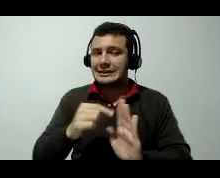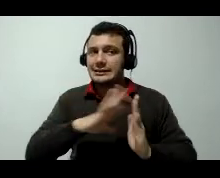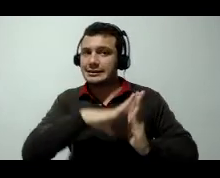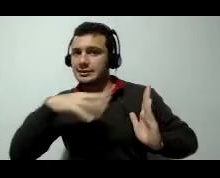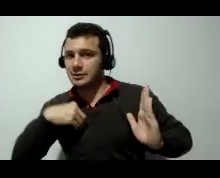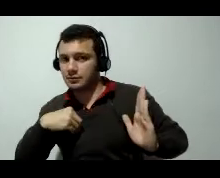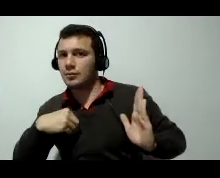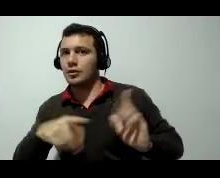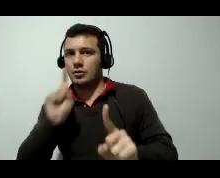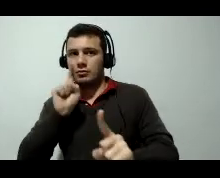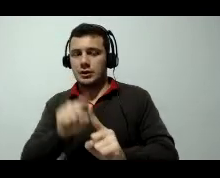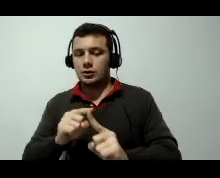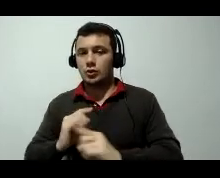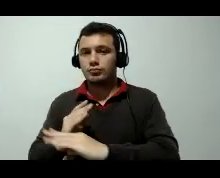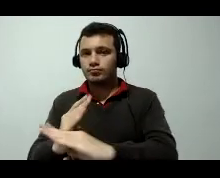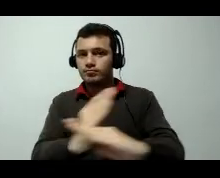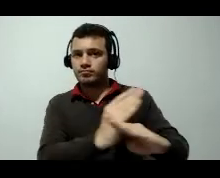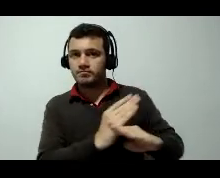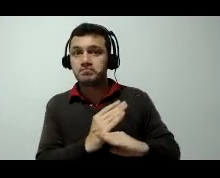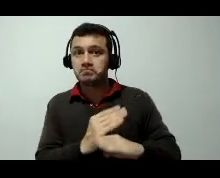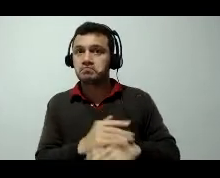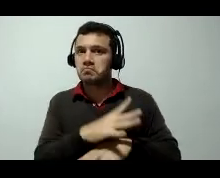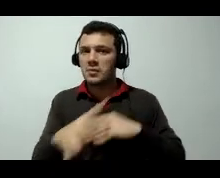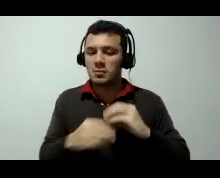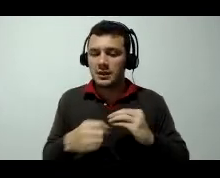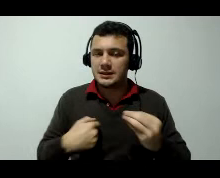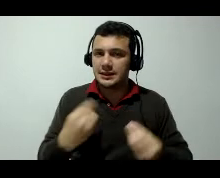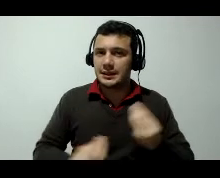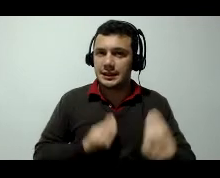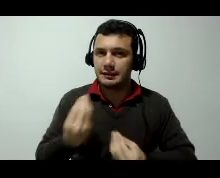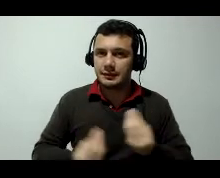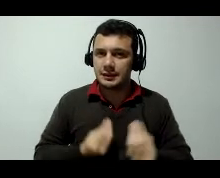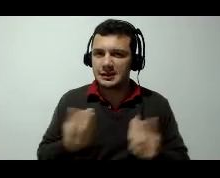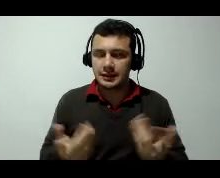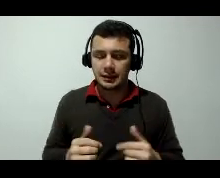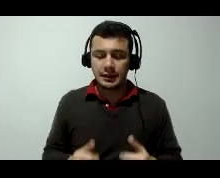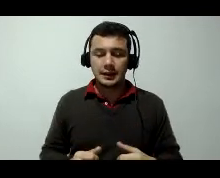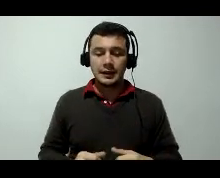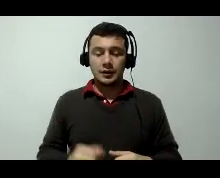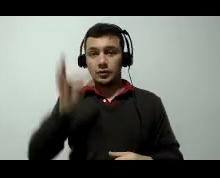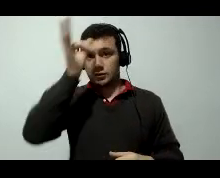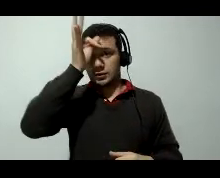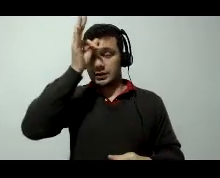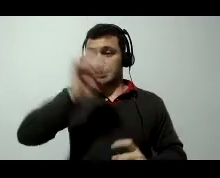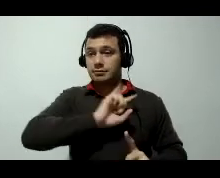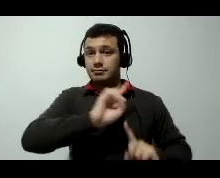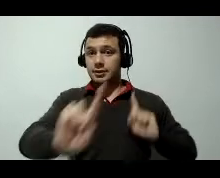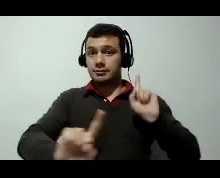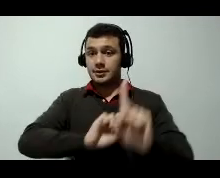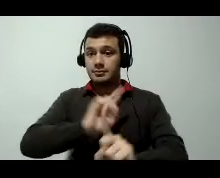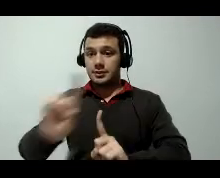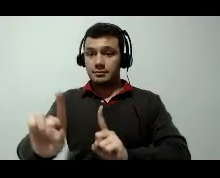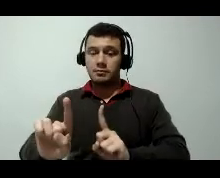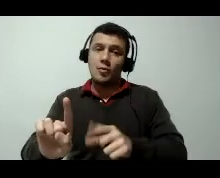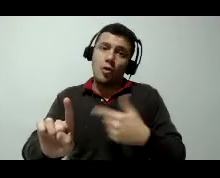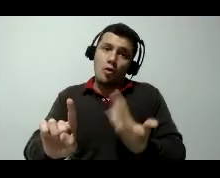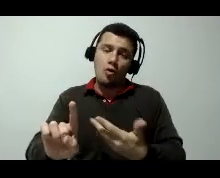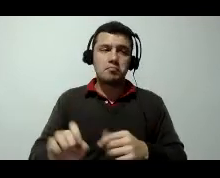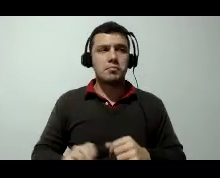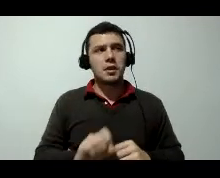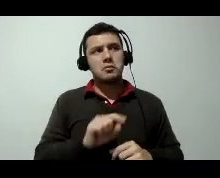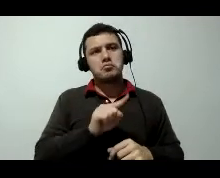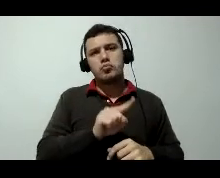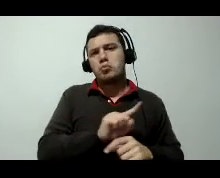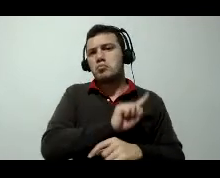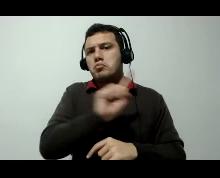medidas se pueden implementar, por ejemplo, reducción del número de pacientes que van al hospital o pacientes ambulatorios. Entonces miren que